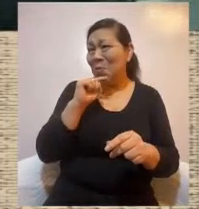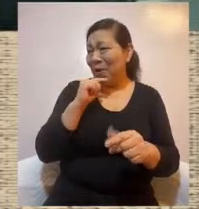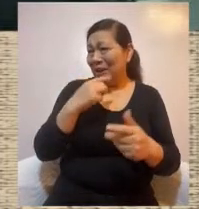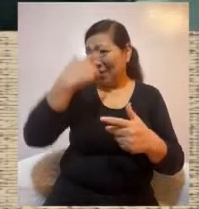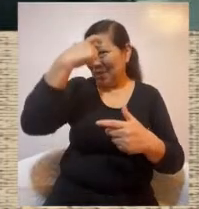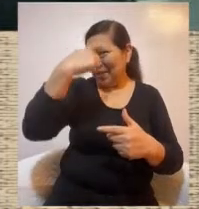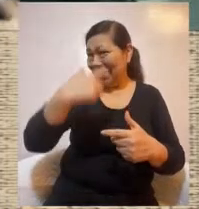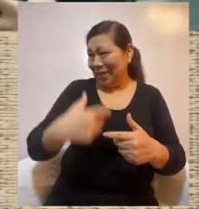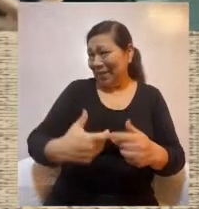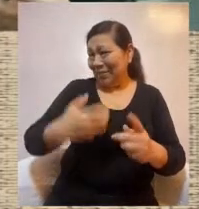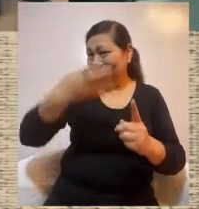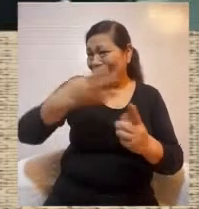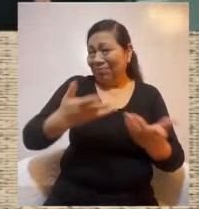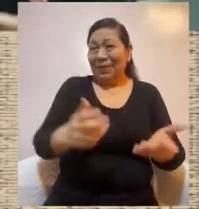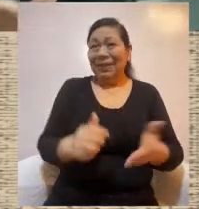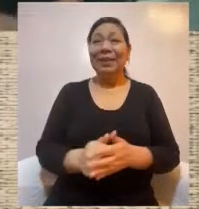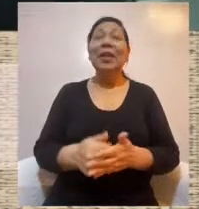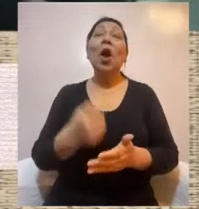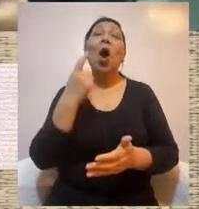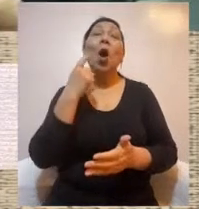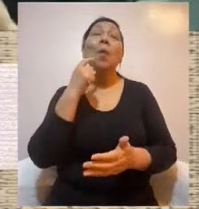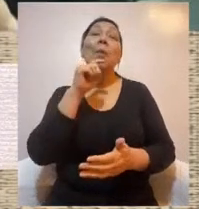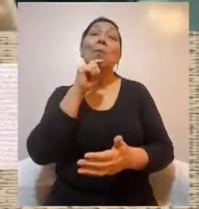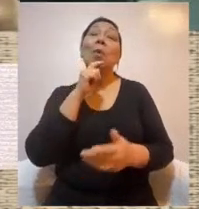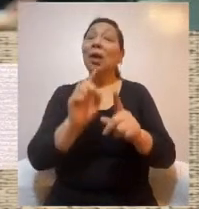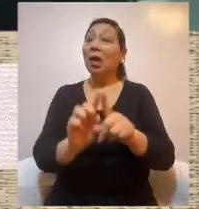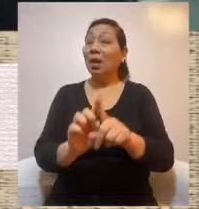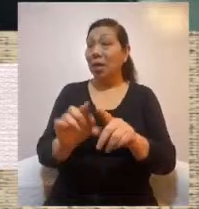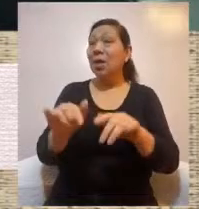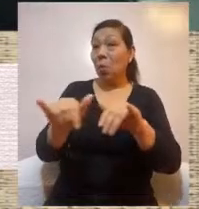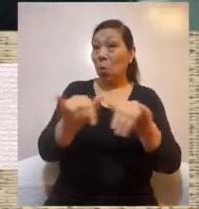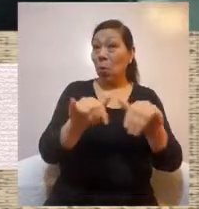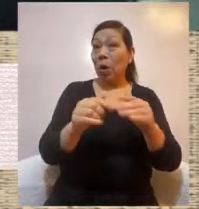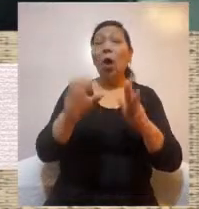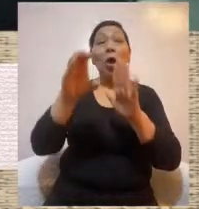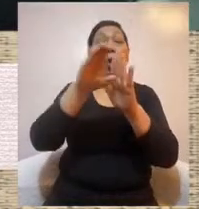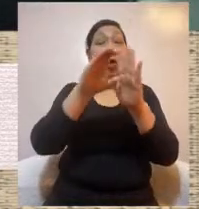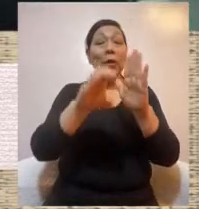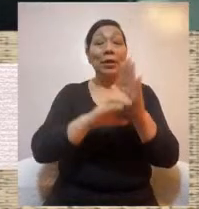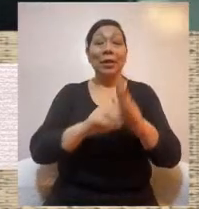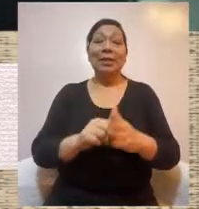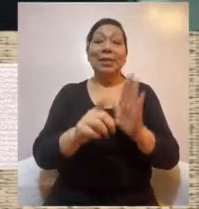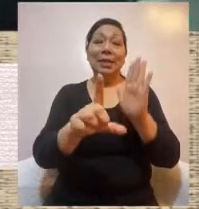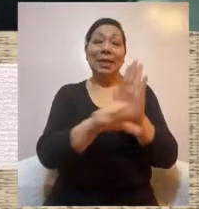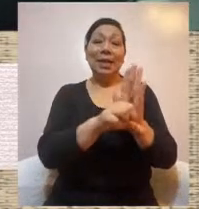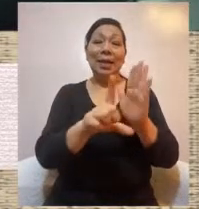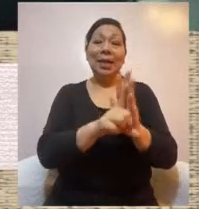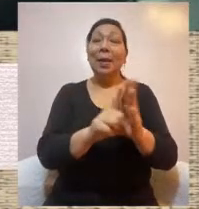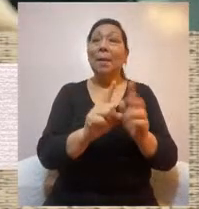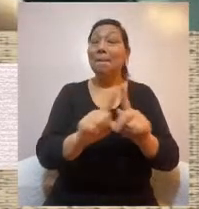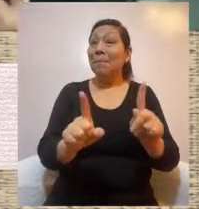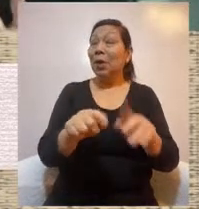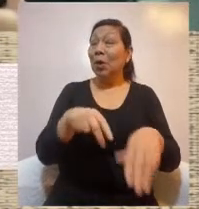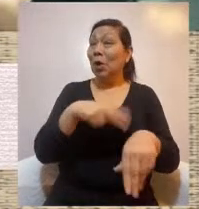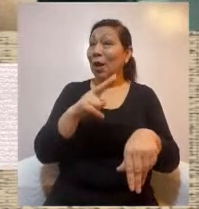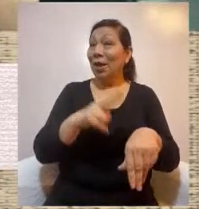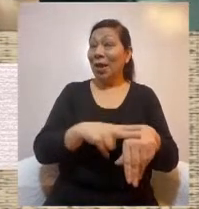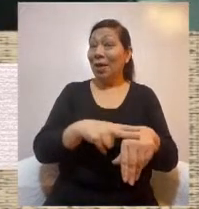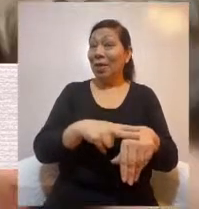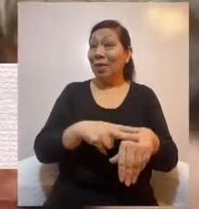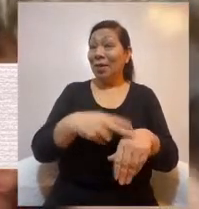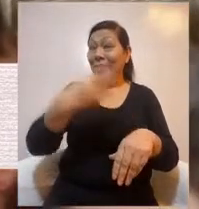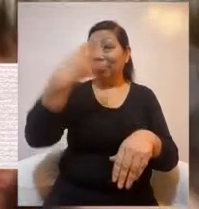hombres. Entonces, es evidente que los hombres y las mujeres son iguales ante la Constitución y ante la ley, pero la